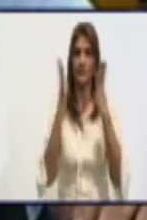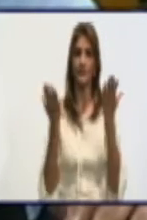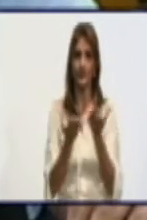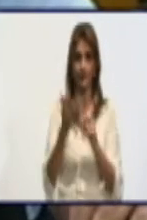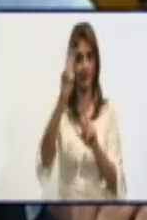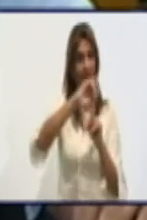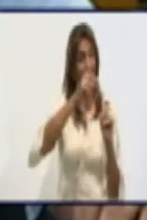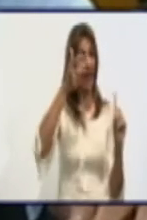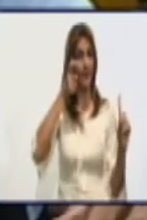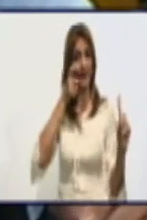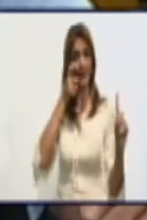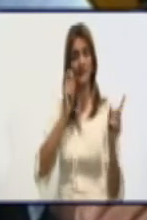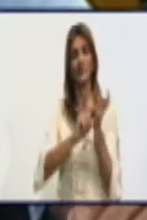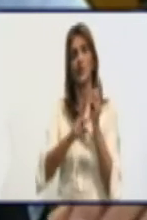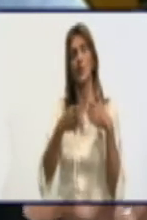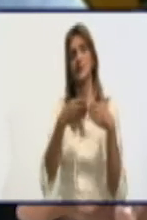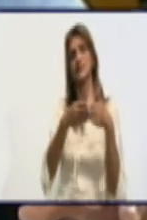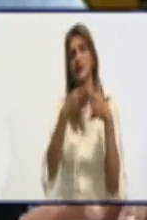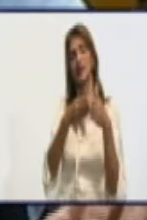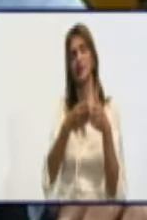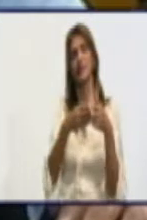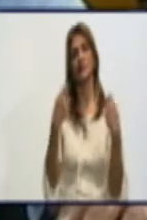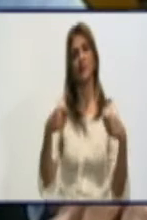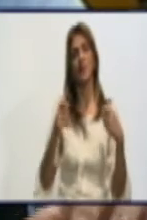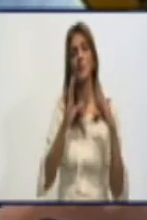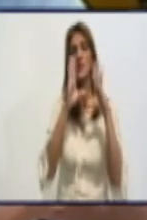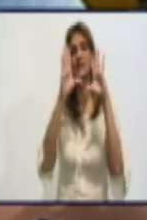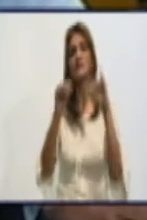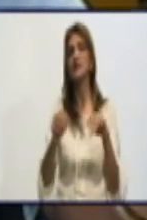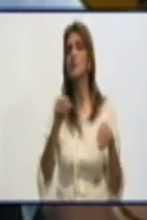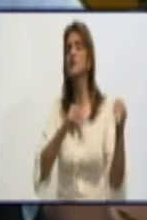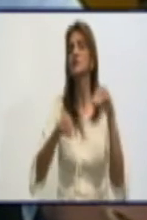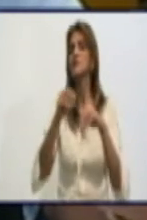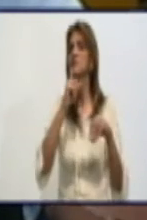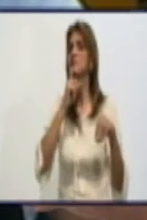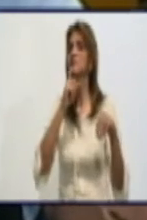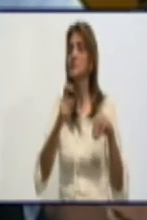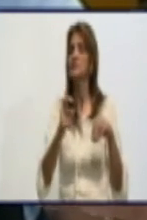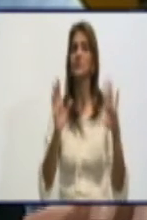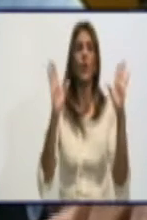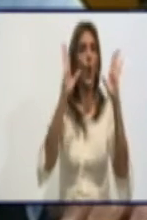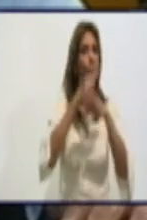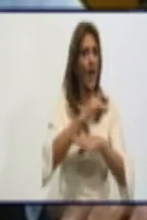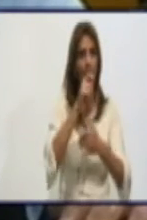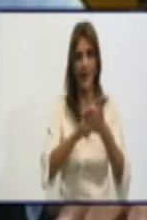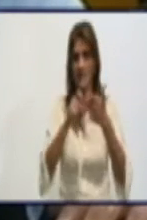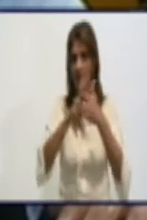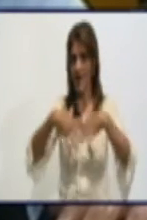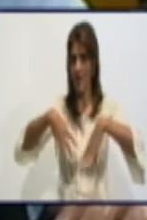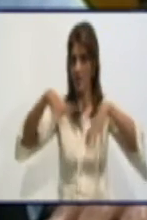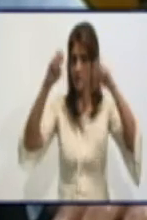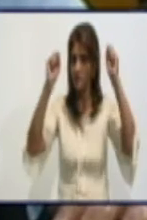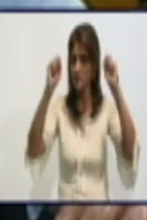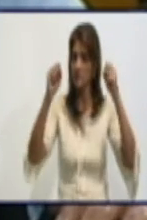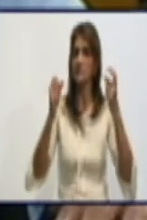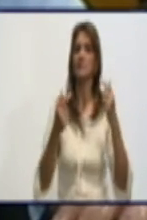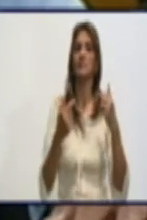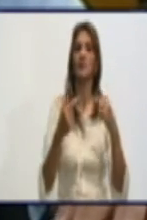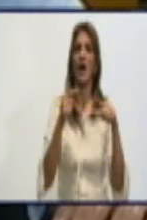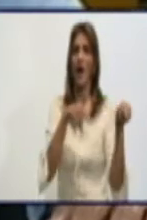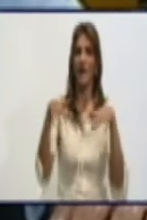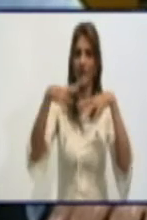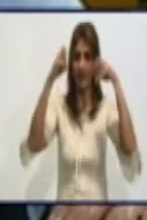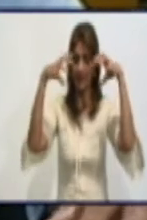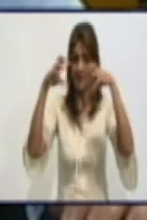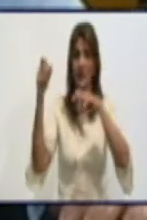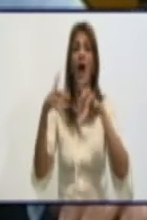provincia. Bueno, hay que decir que por déficit de generación en la provincia no hay planificado ni ha habido ninguna afectación. Las afectaciones que